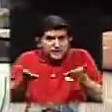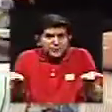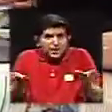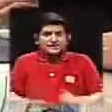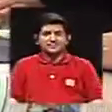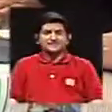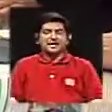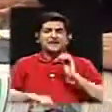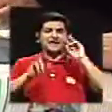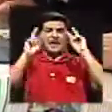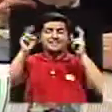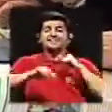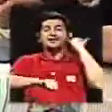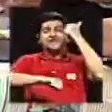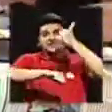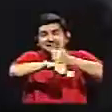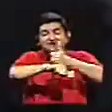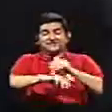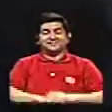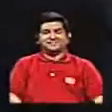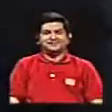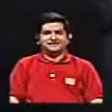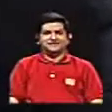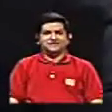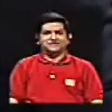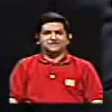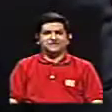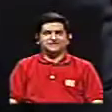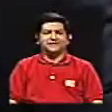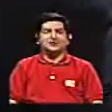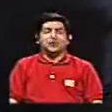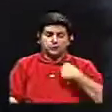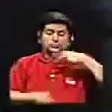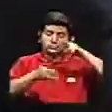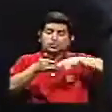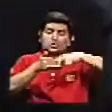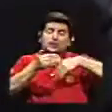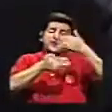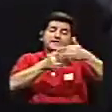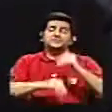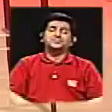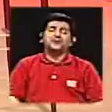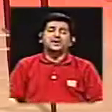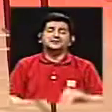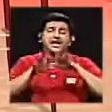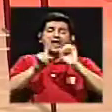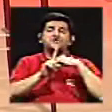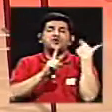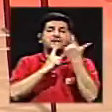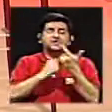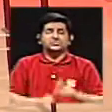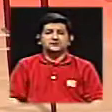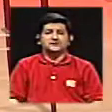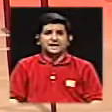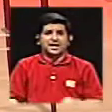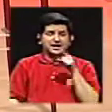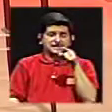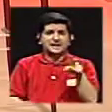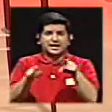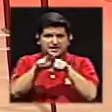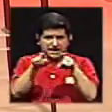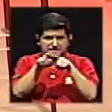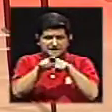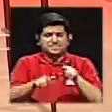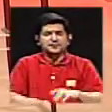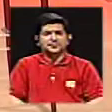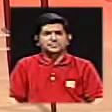queda planteado. El tema queda planteado. Pero es, no me leyó el párrafo. Se lo voy a leer. Jorge, se lo voy a leer. Las redes sociales familiares deben enviarlas a Ovaldo